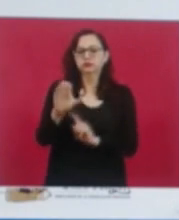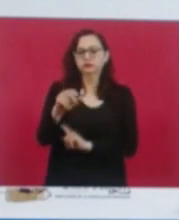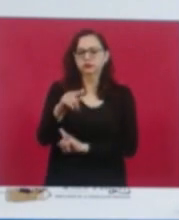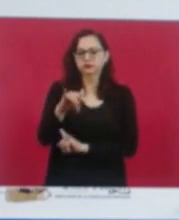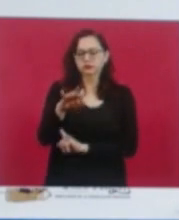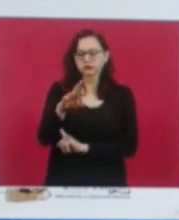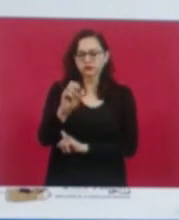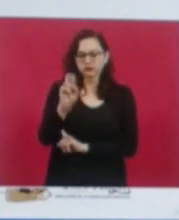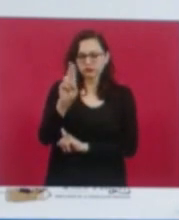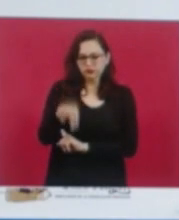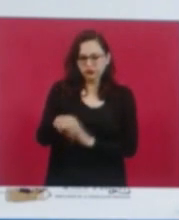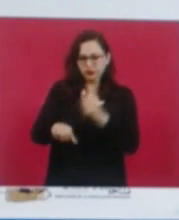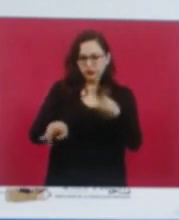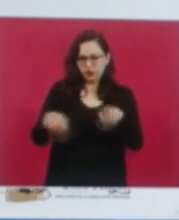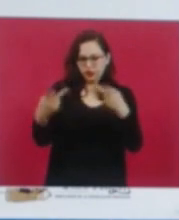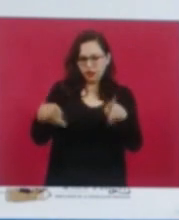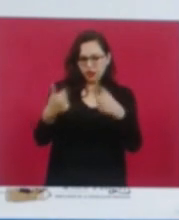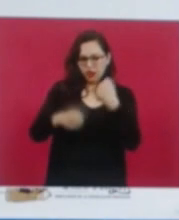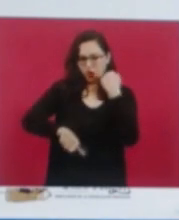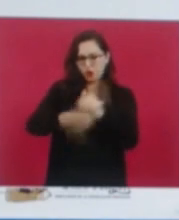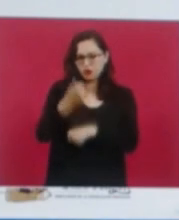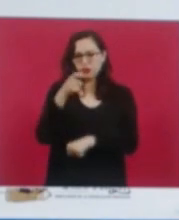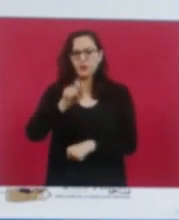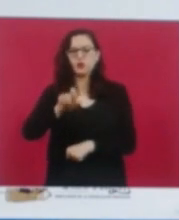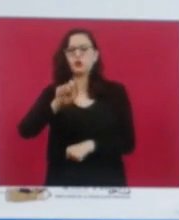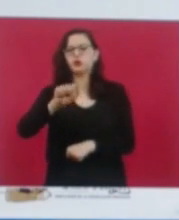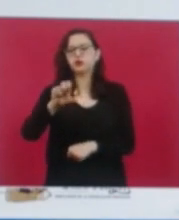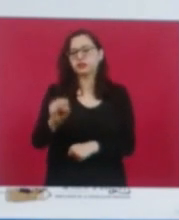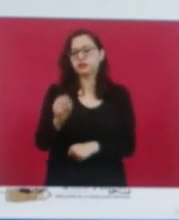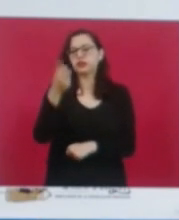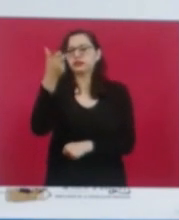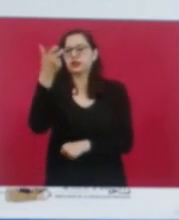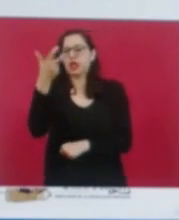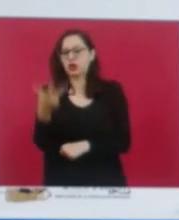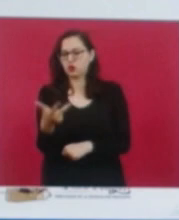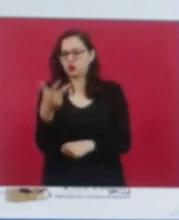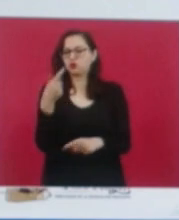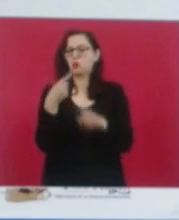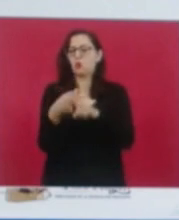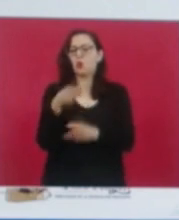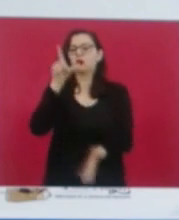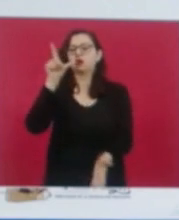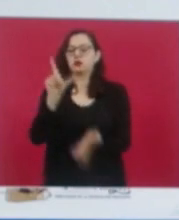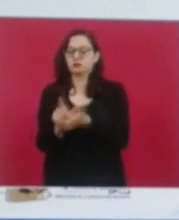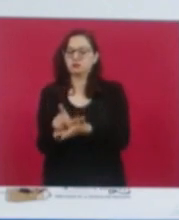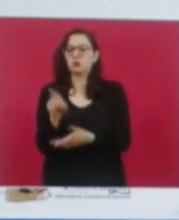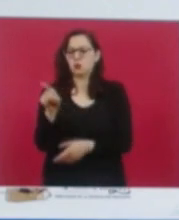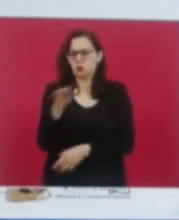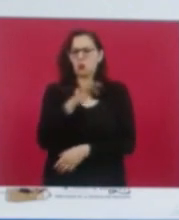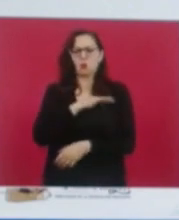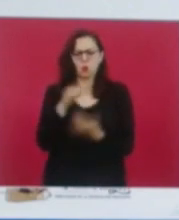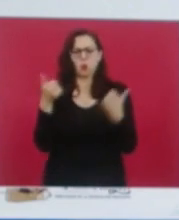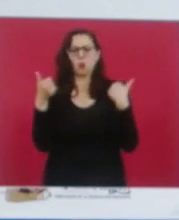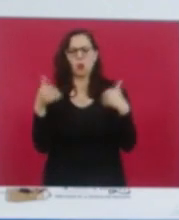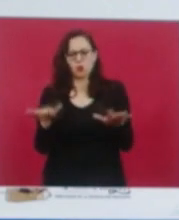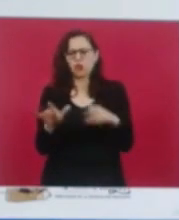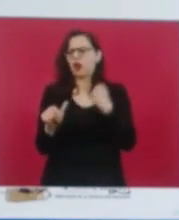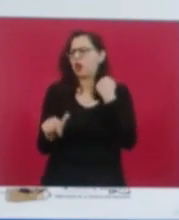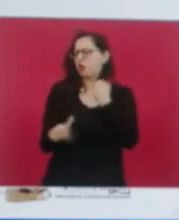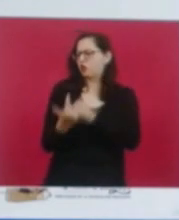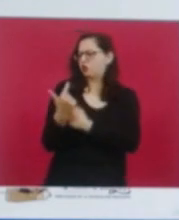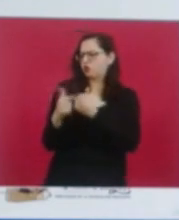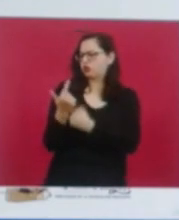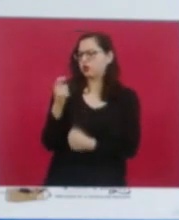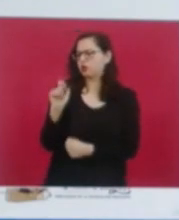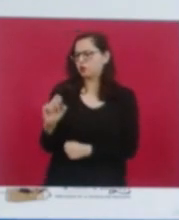lopezobradorismo estos estrategas de la guerra híbrida tienen analizado todo y pudieran estar